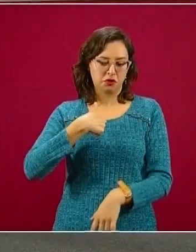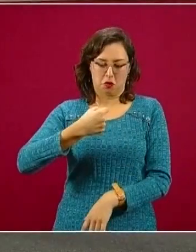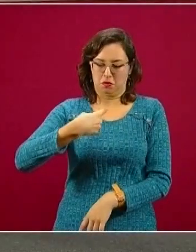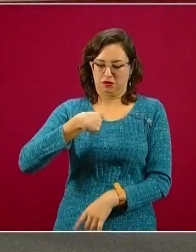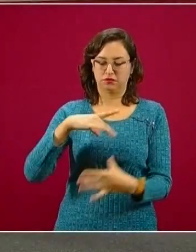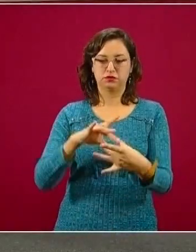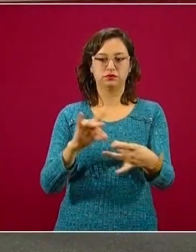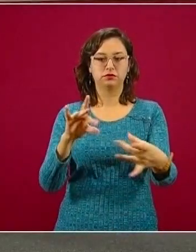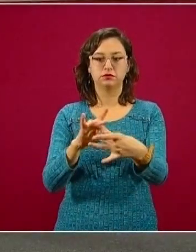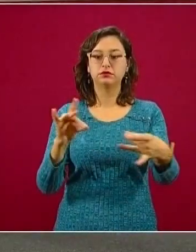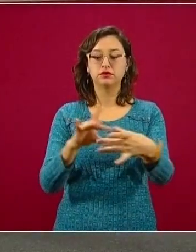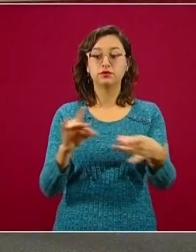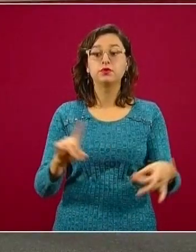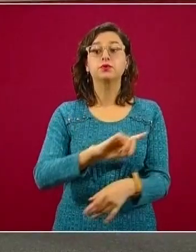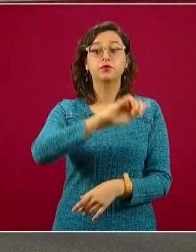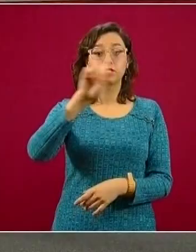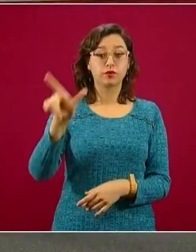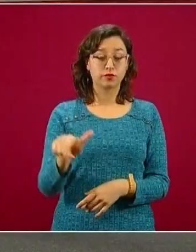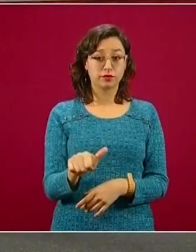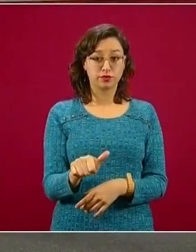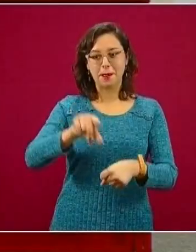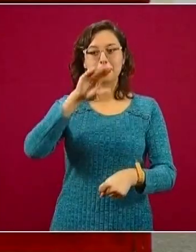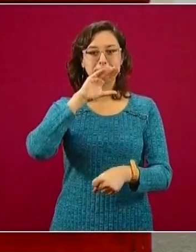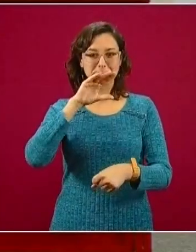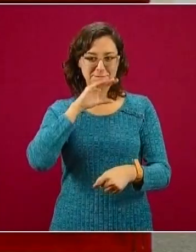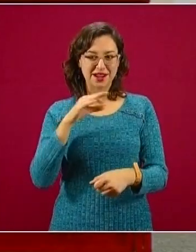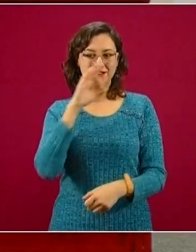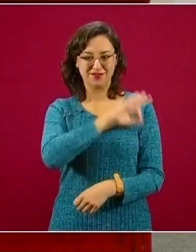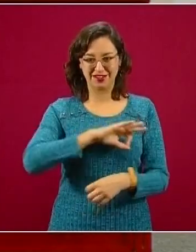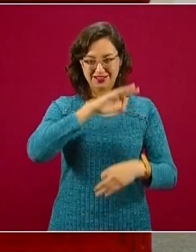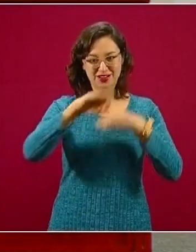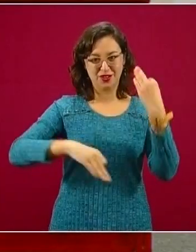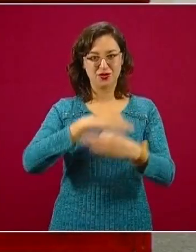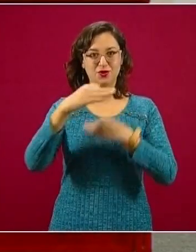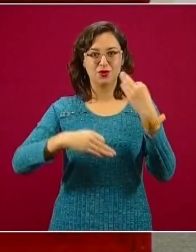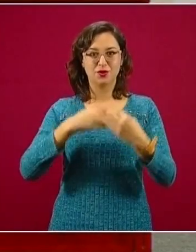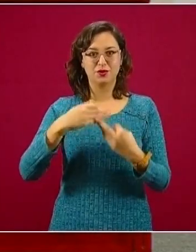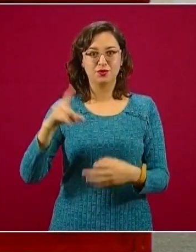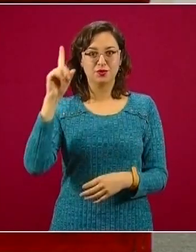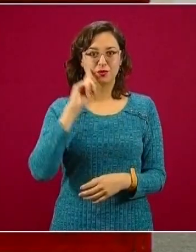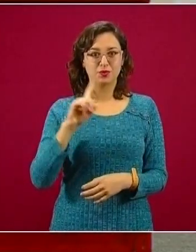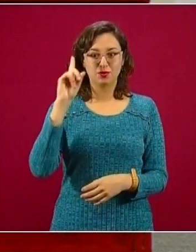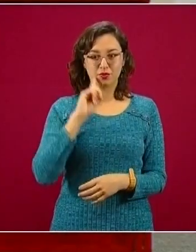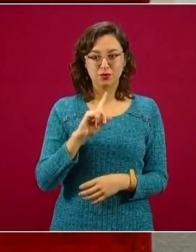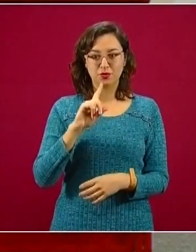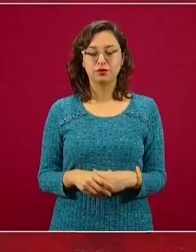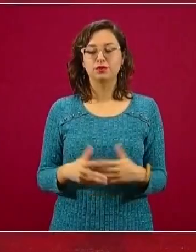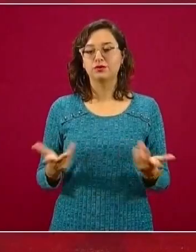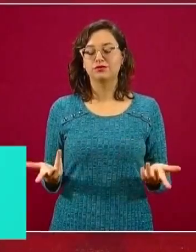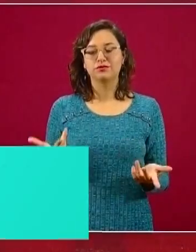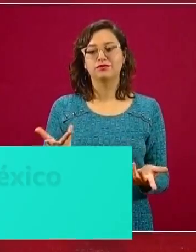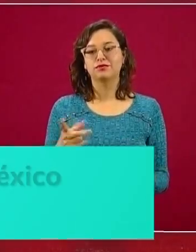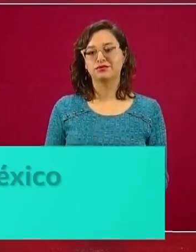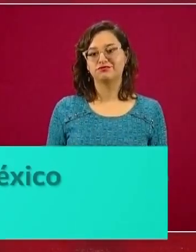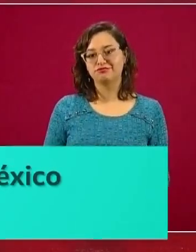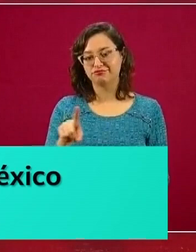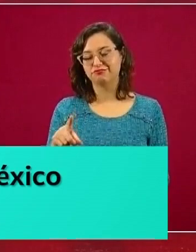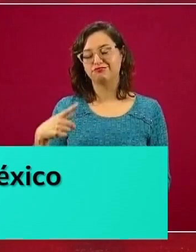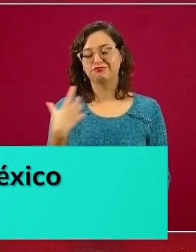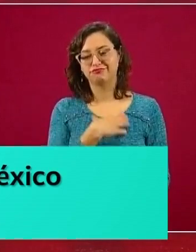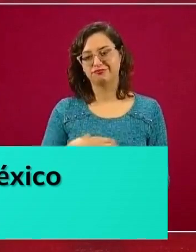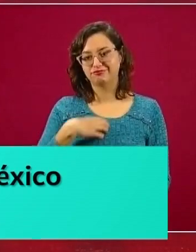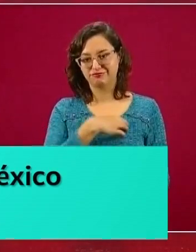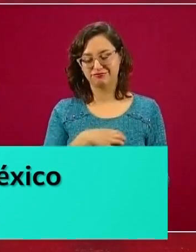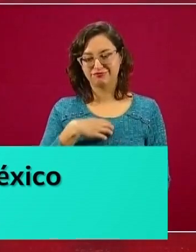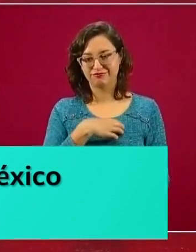a tres semanas de terminar el periodo originalmente programado de la jornada nacional de sana distancia el número acumulado de contagios